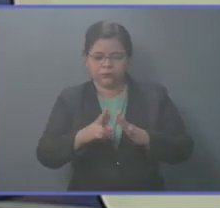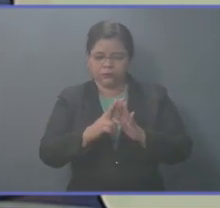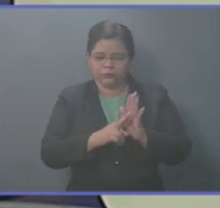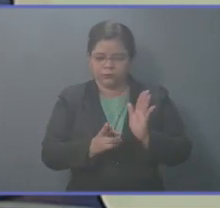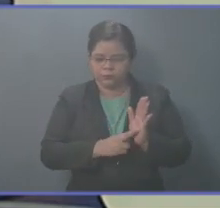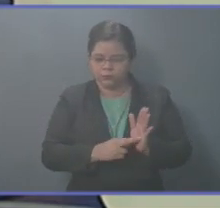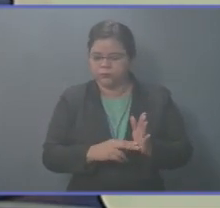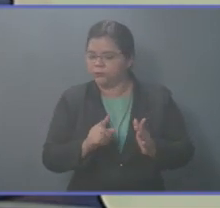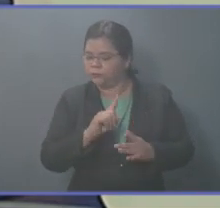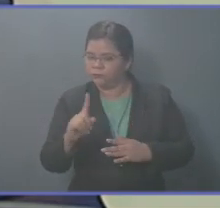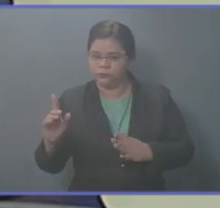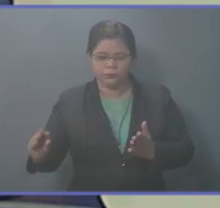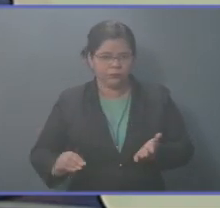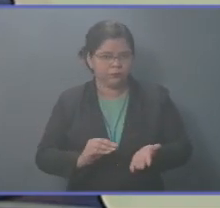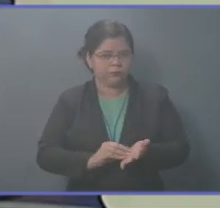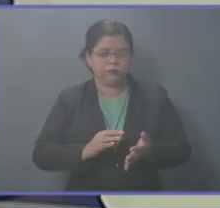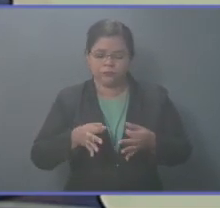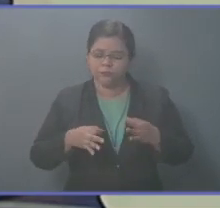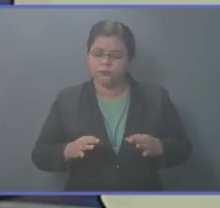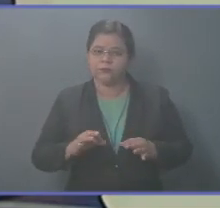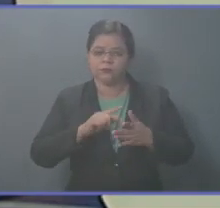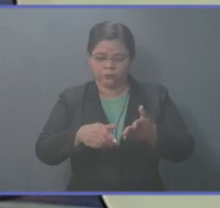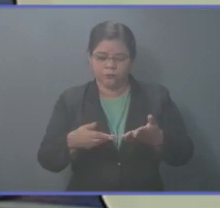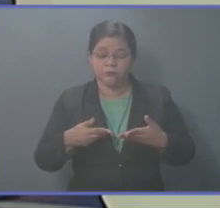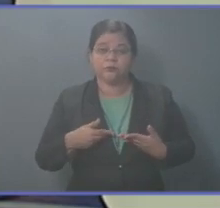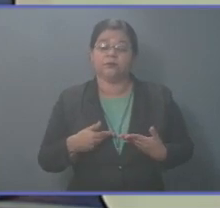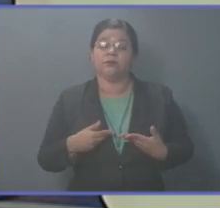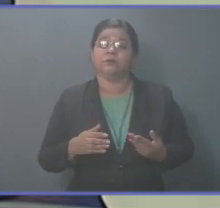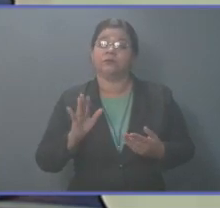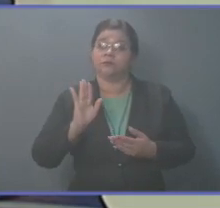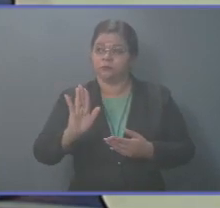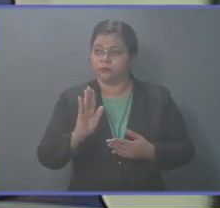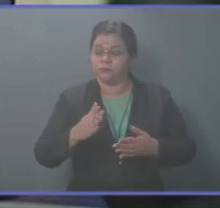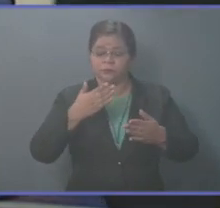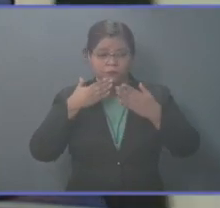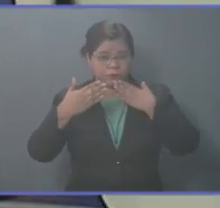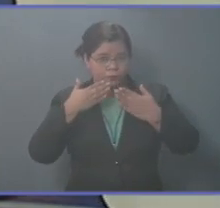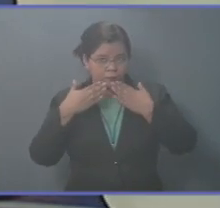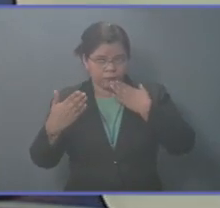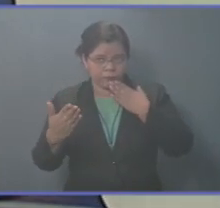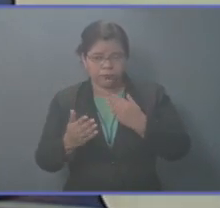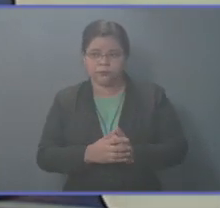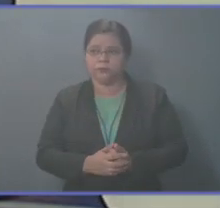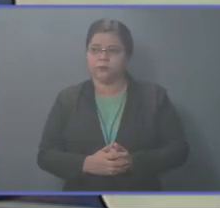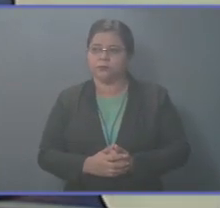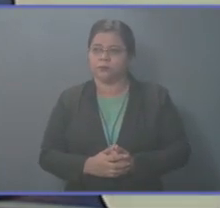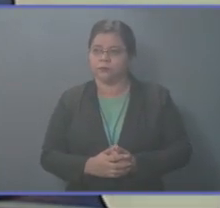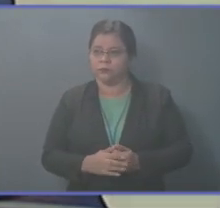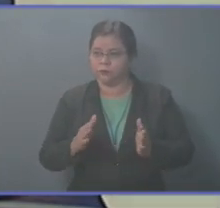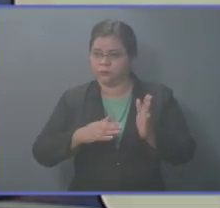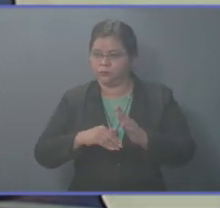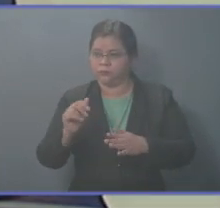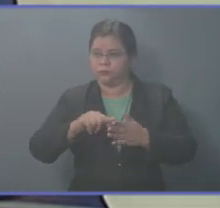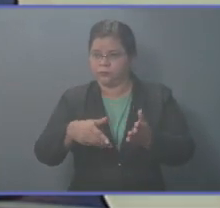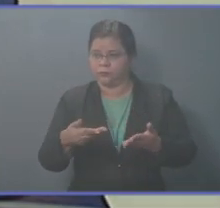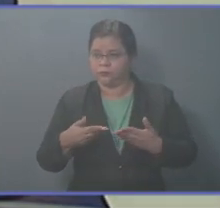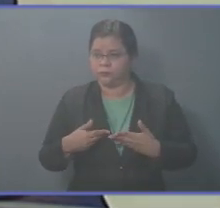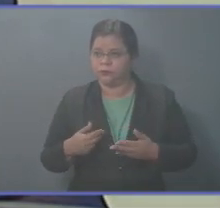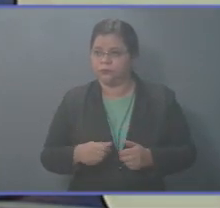no surgen en el texto de la fuente del derecho, sino de su interpretación. Carlos Benal Pulido, El Derecho de